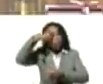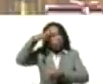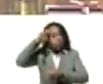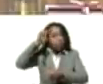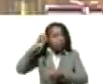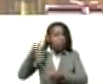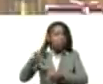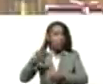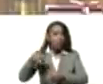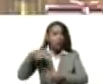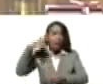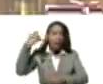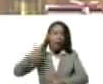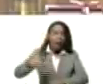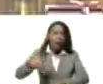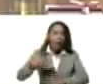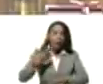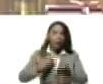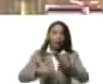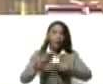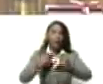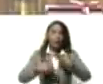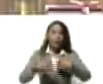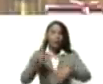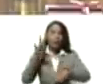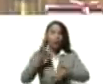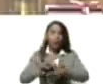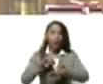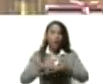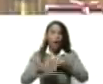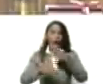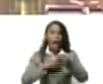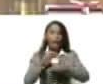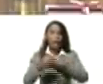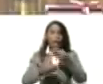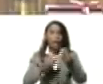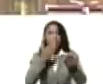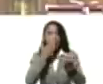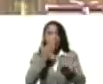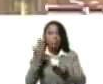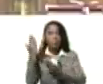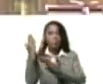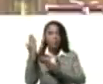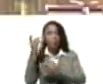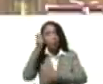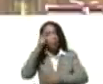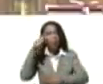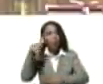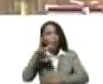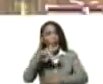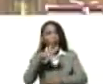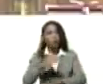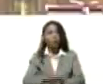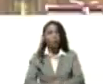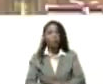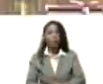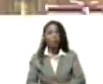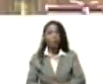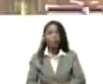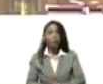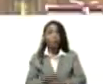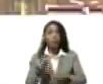más allá de los números del crecimiento económico del movimiento comercial del